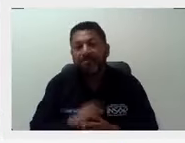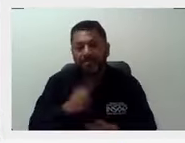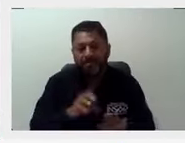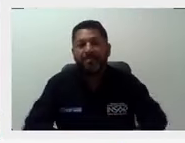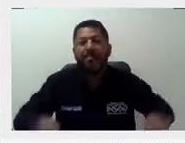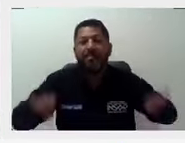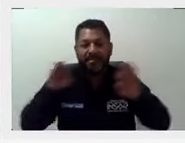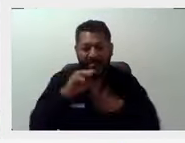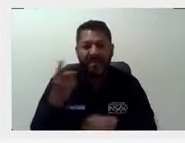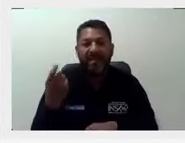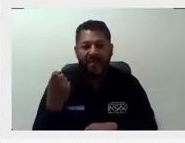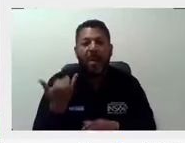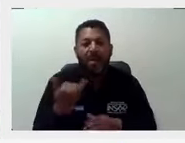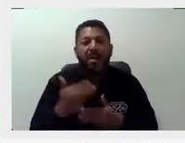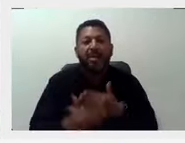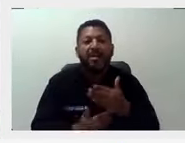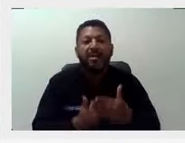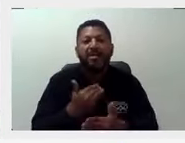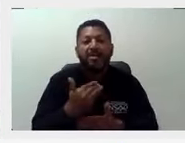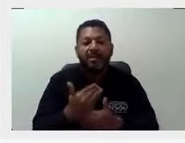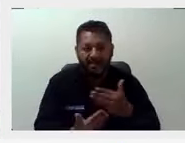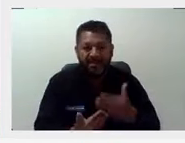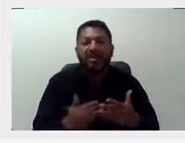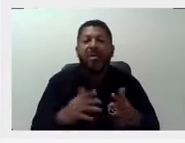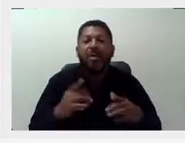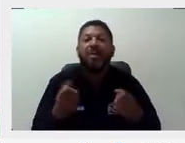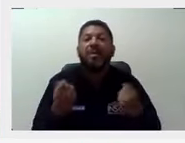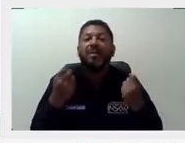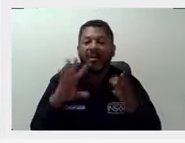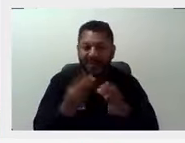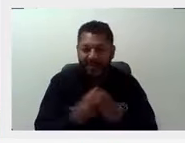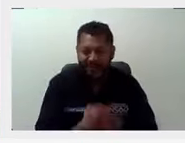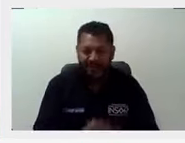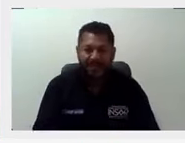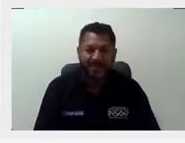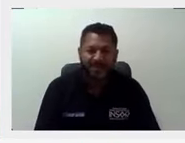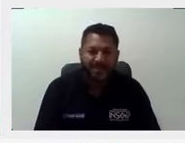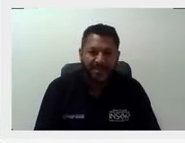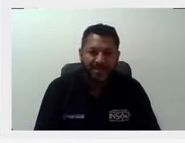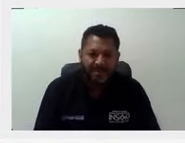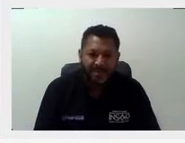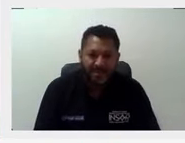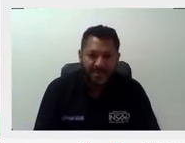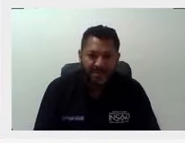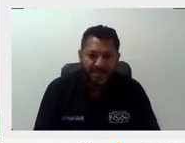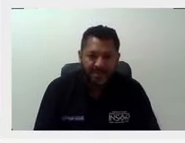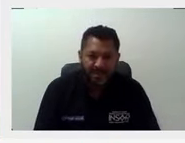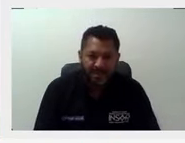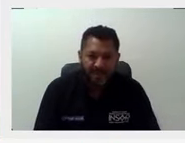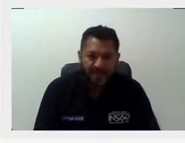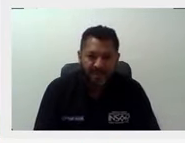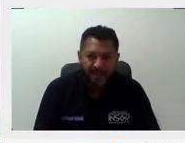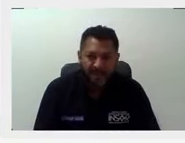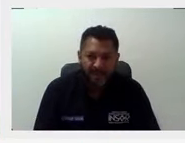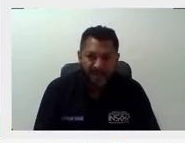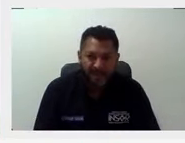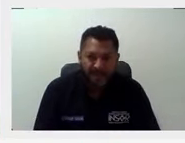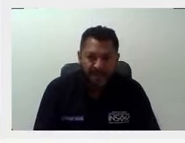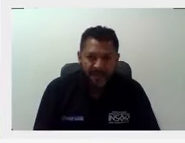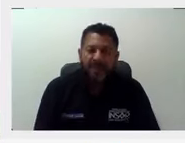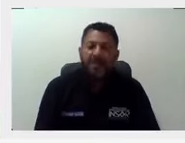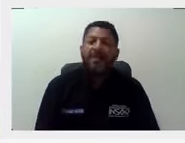mucho en el proceso de entender la inclusión. De acuerdo. Yo lo que puedo aportar es